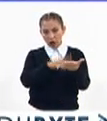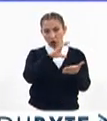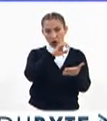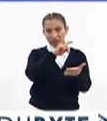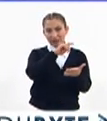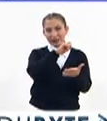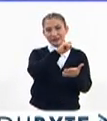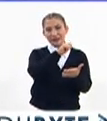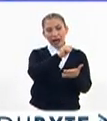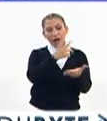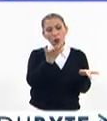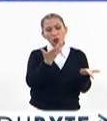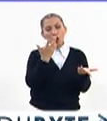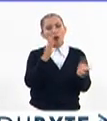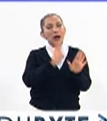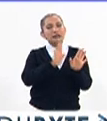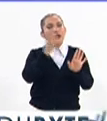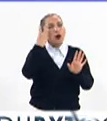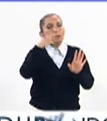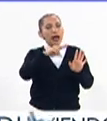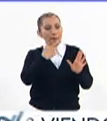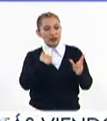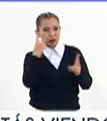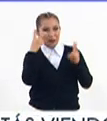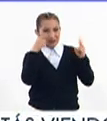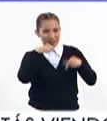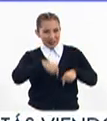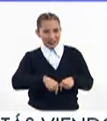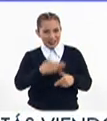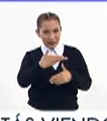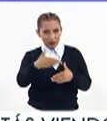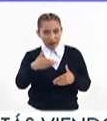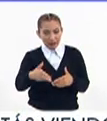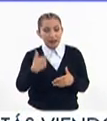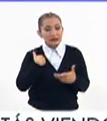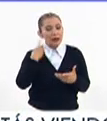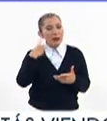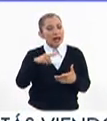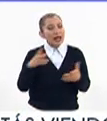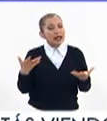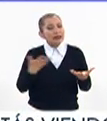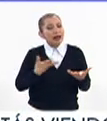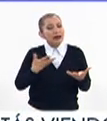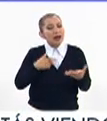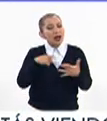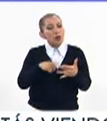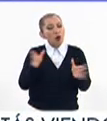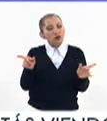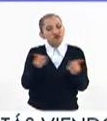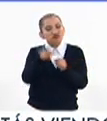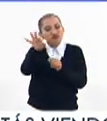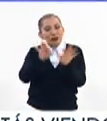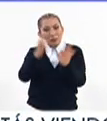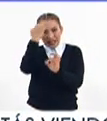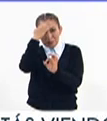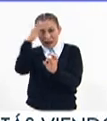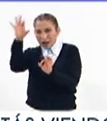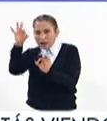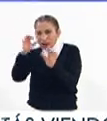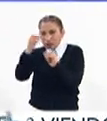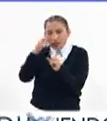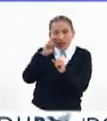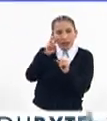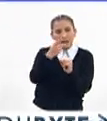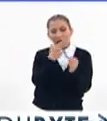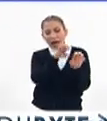es proponer un viaje a la gente que nos viene a visitar. Este viaje está compuesto de una síntesis de mis experiencias y